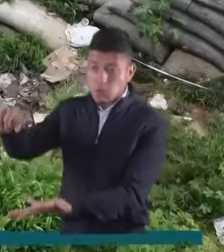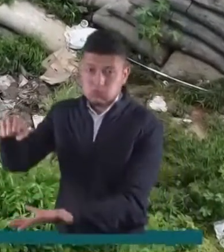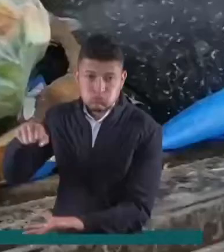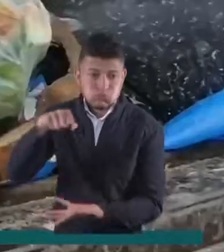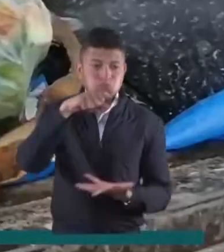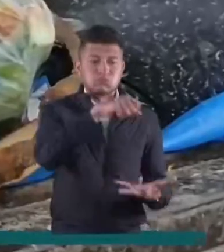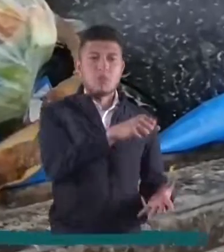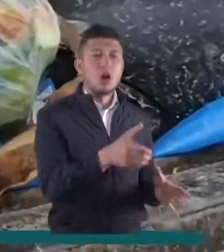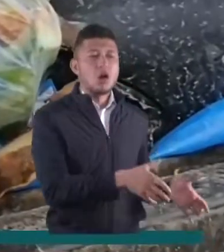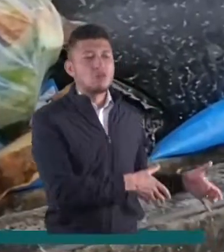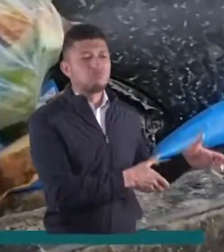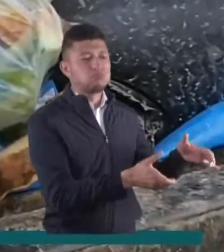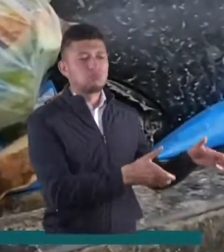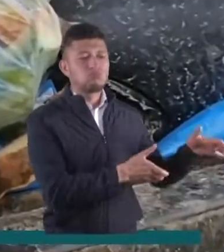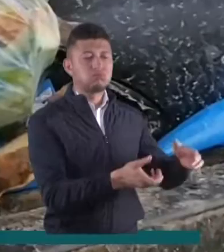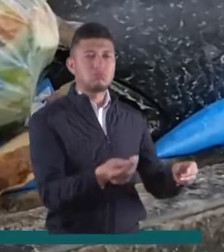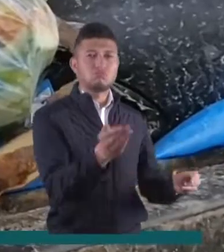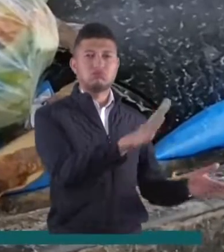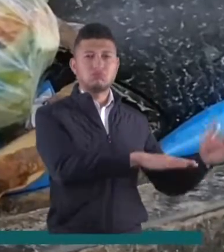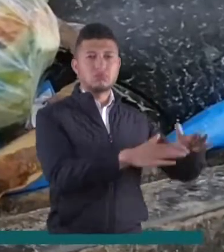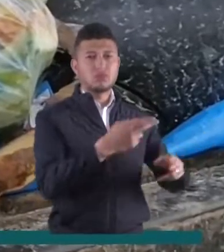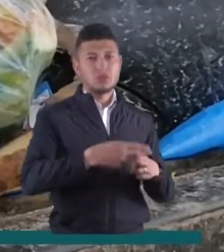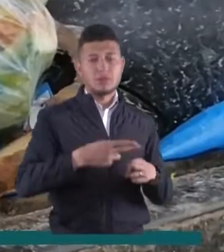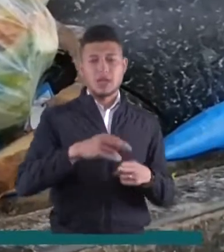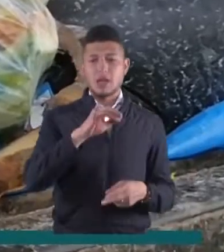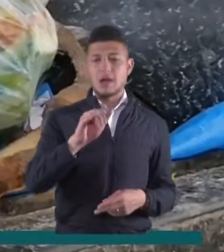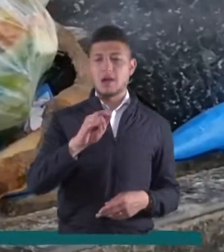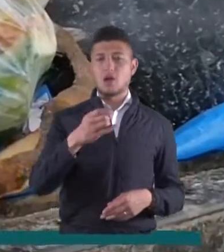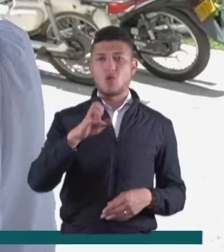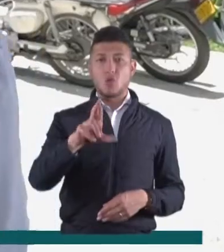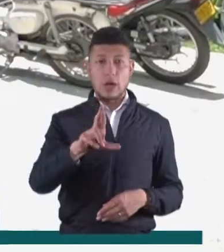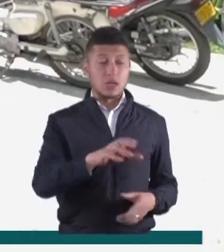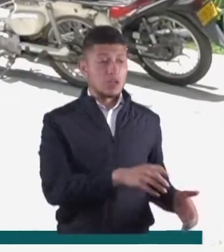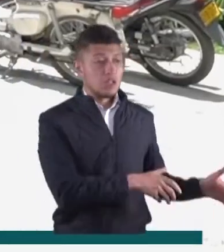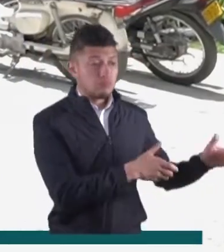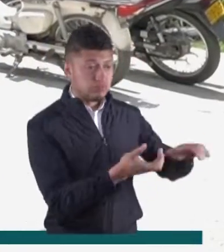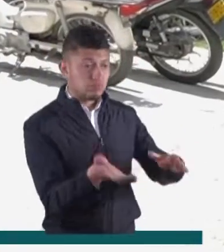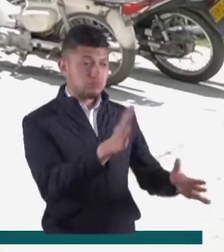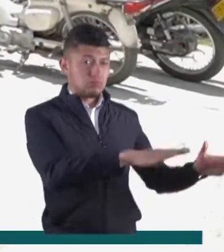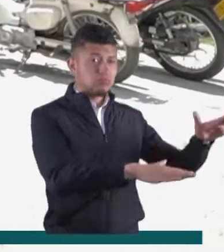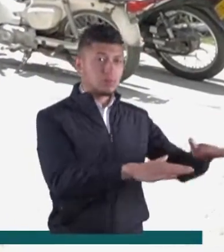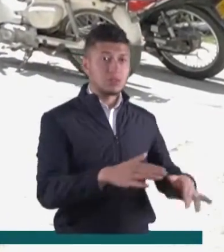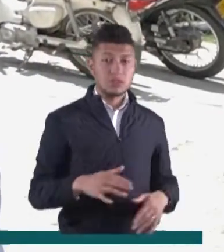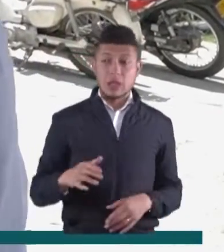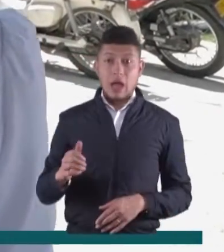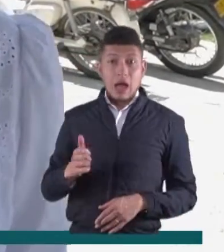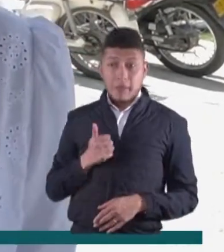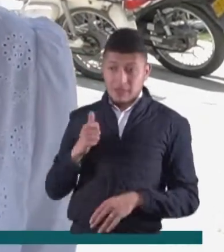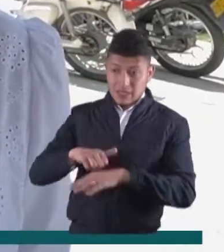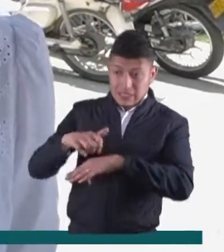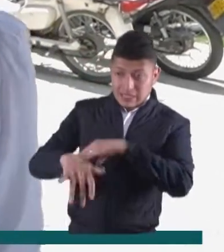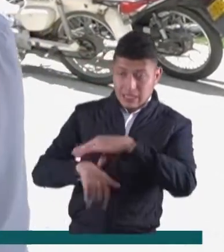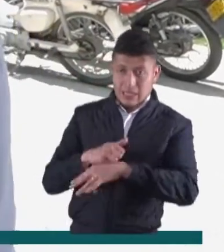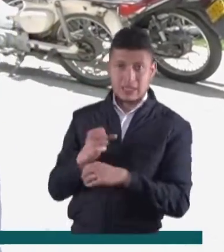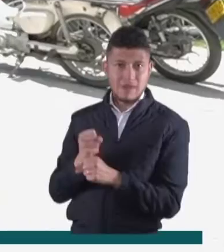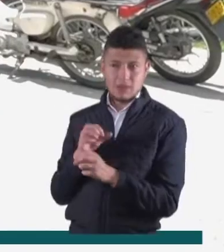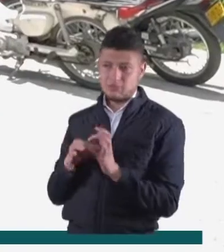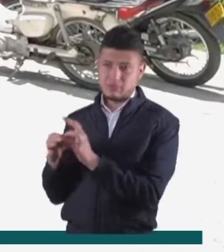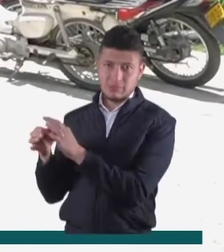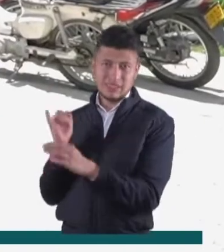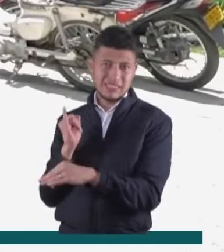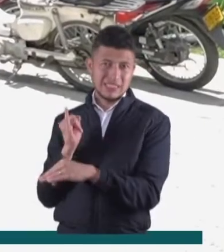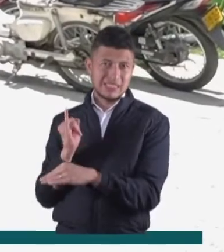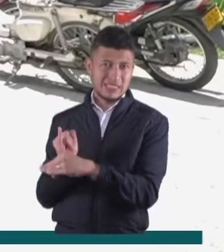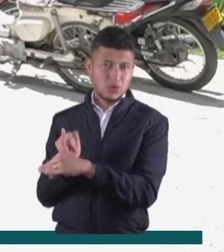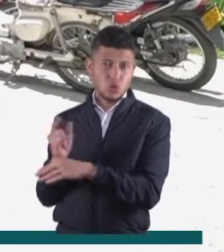llevadas a nuestro relleno sanitario el jaguar en el tema del aprovechamiento trabajamos con el instituto sinchi